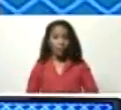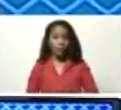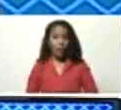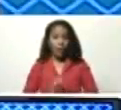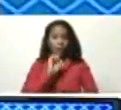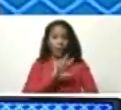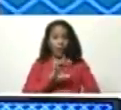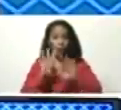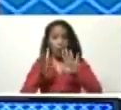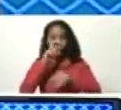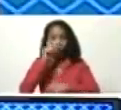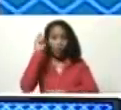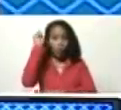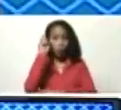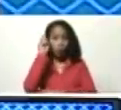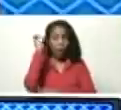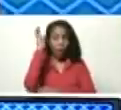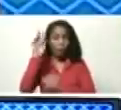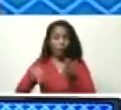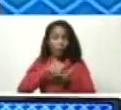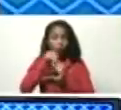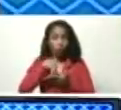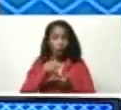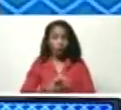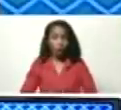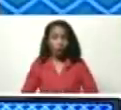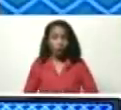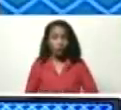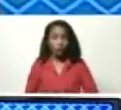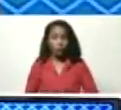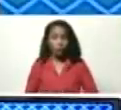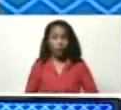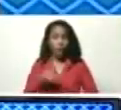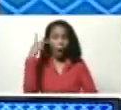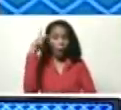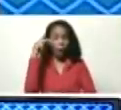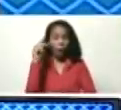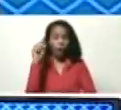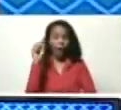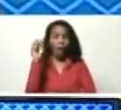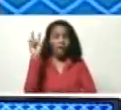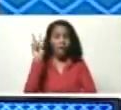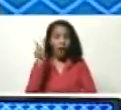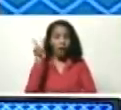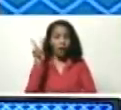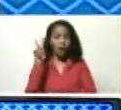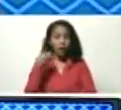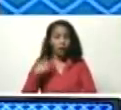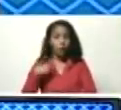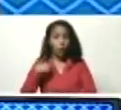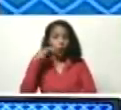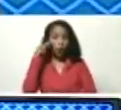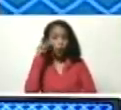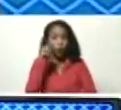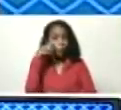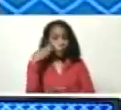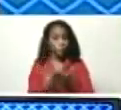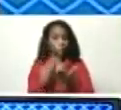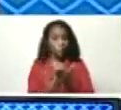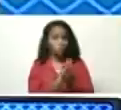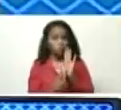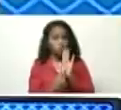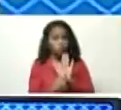39 años, diputado de la Asamblea Nacional por la parroquia Valle Coche, los vio, yo los vi aquí.